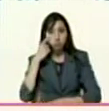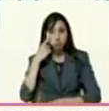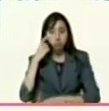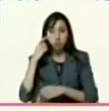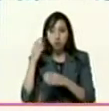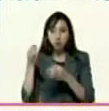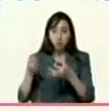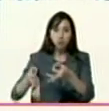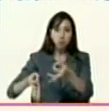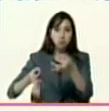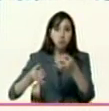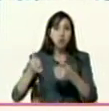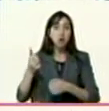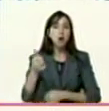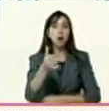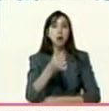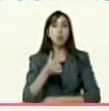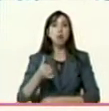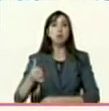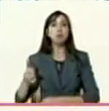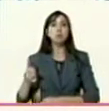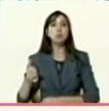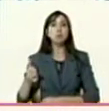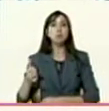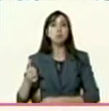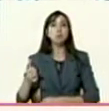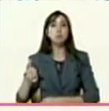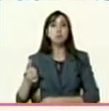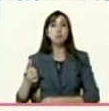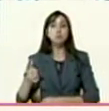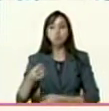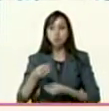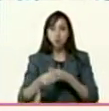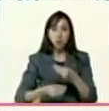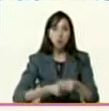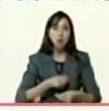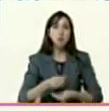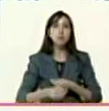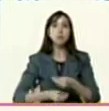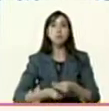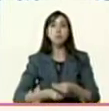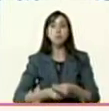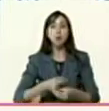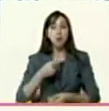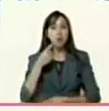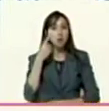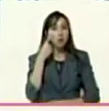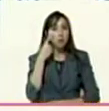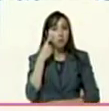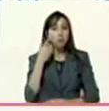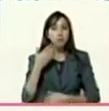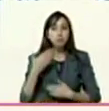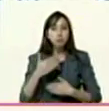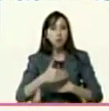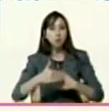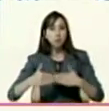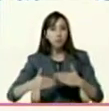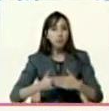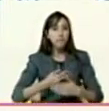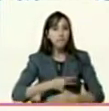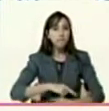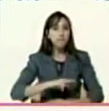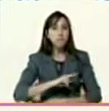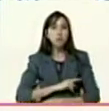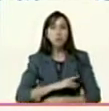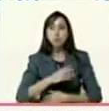que conforman los expedientes administrativos, y se detectó el ocultamiento o falseamiento